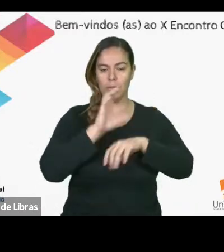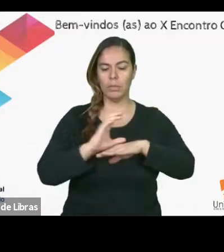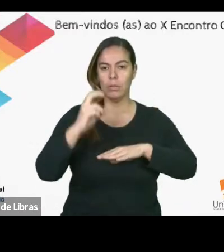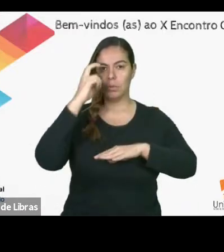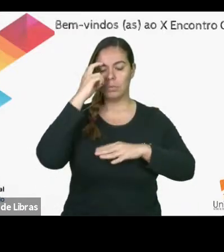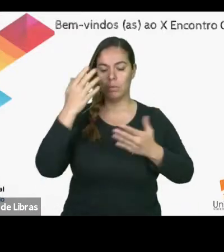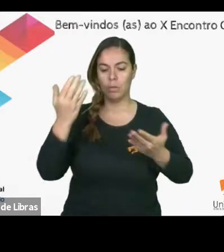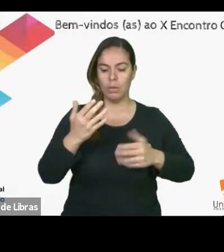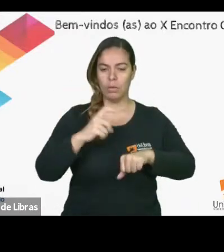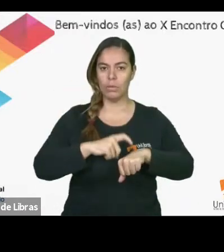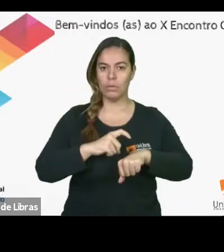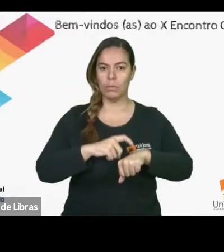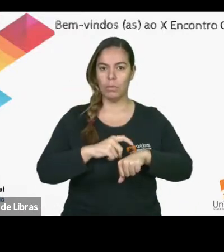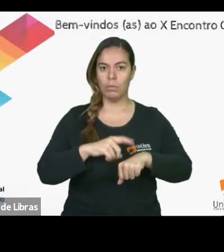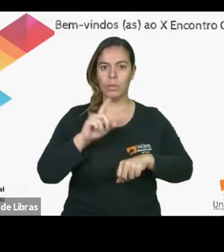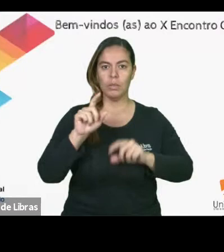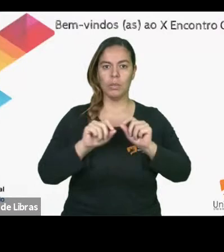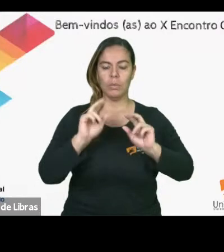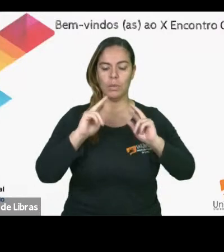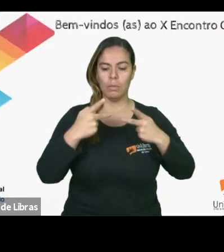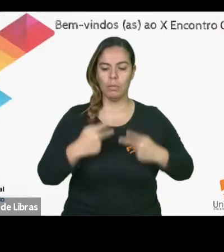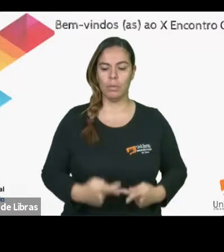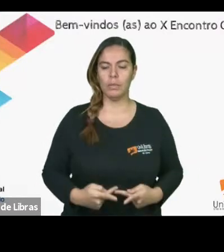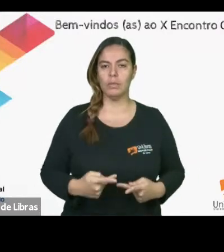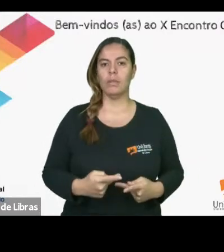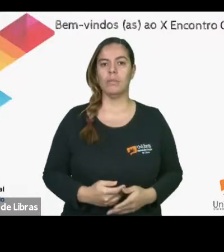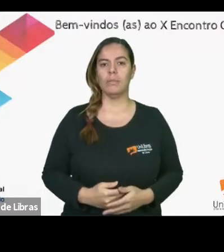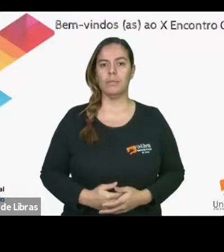por humanizar a los animales.